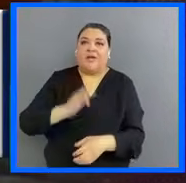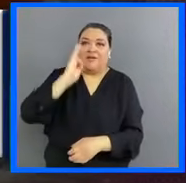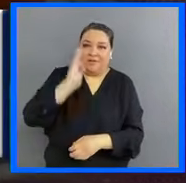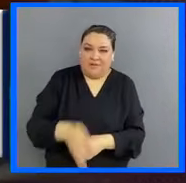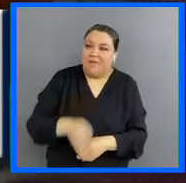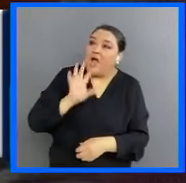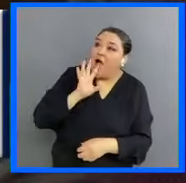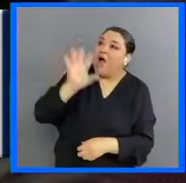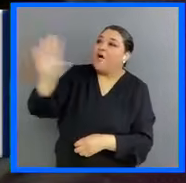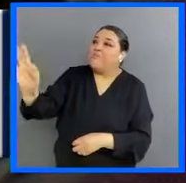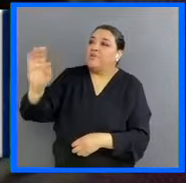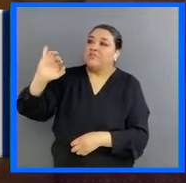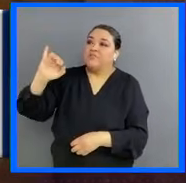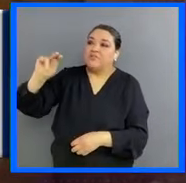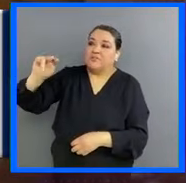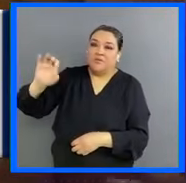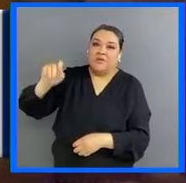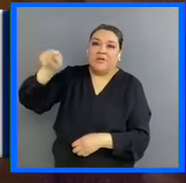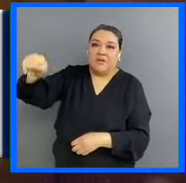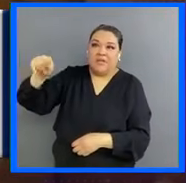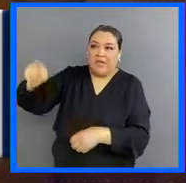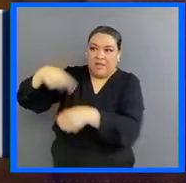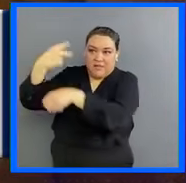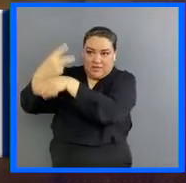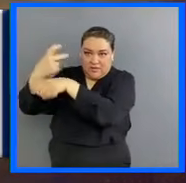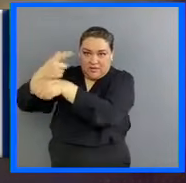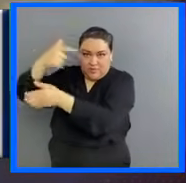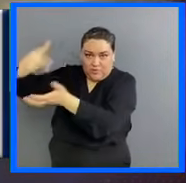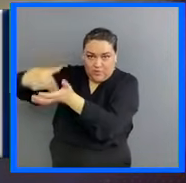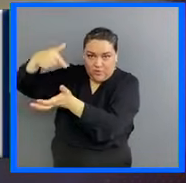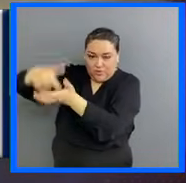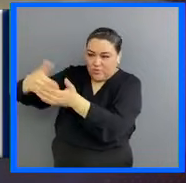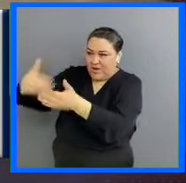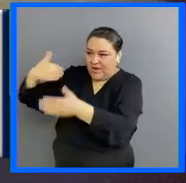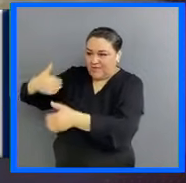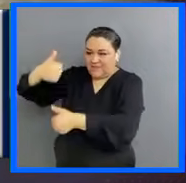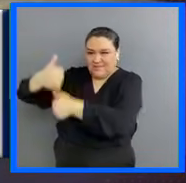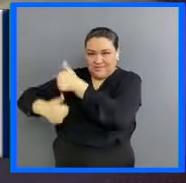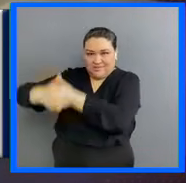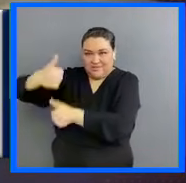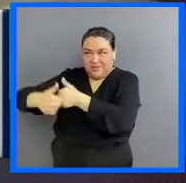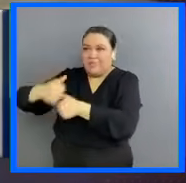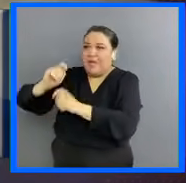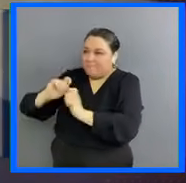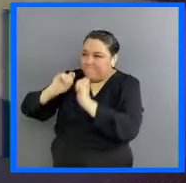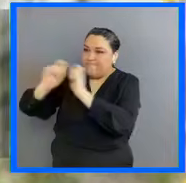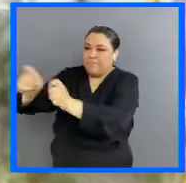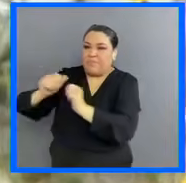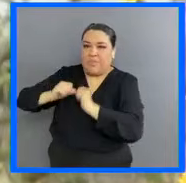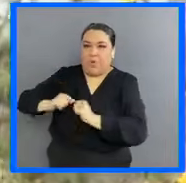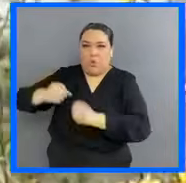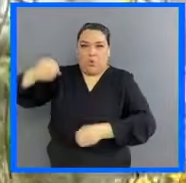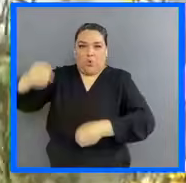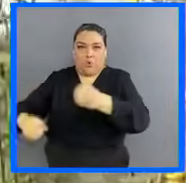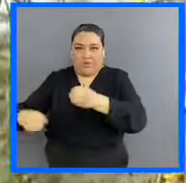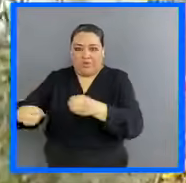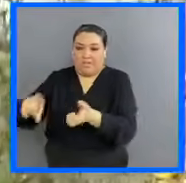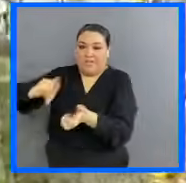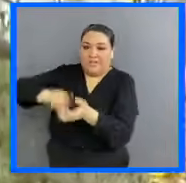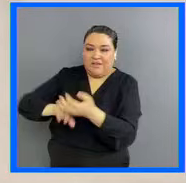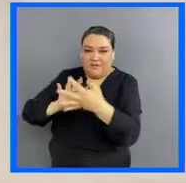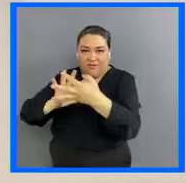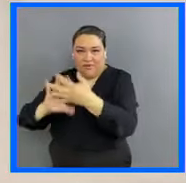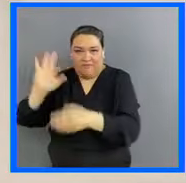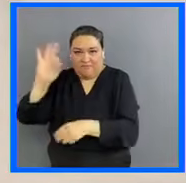a la persona que obtuvo el segundo lugar en la pasada elección judicial para que ocupe el cargo de juez en el Centro de Justicia Penal Federal de Jalisco,